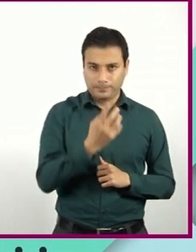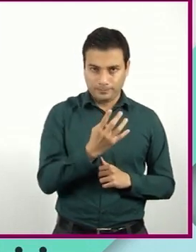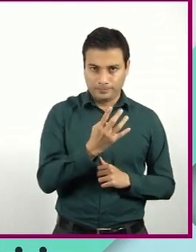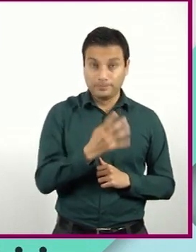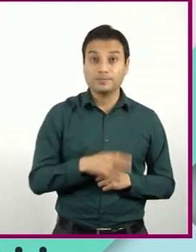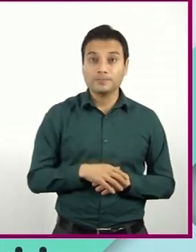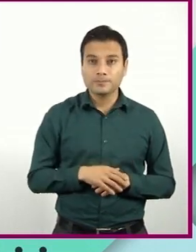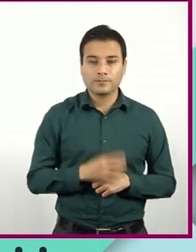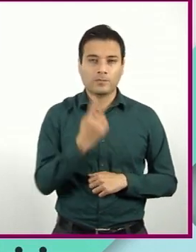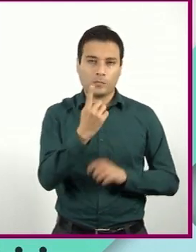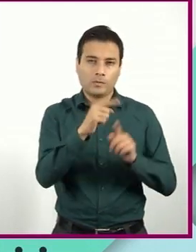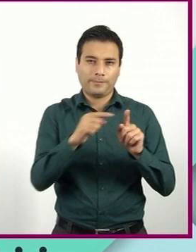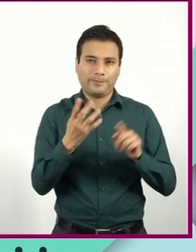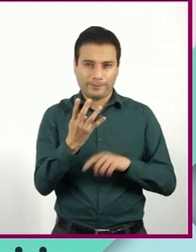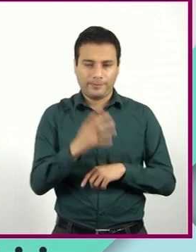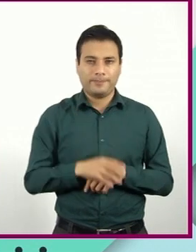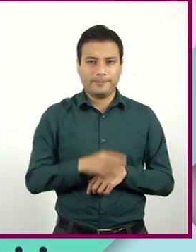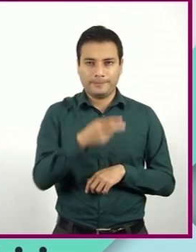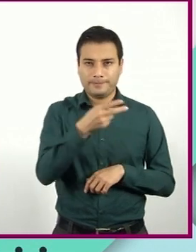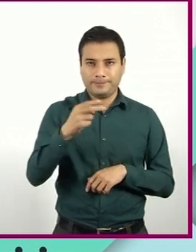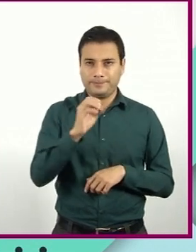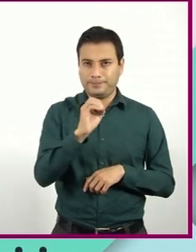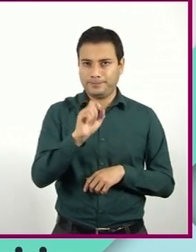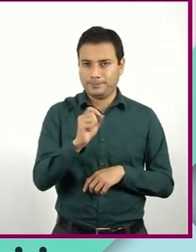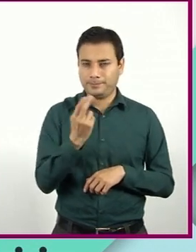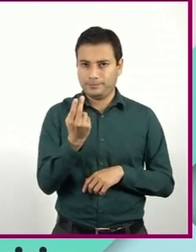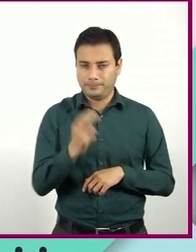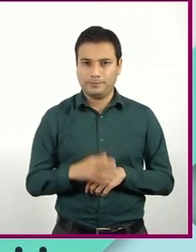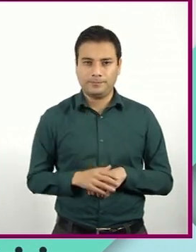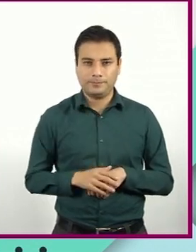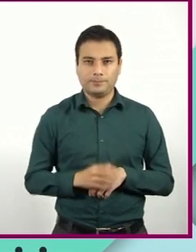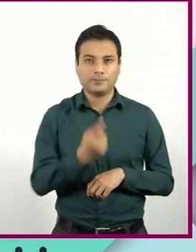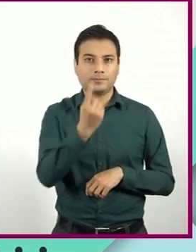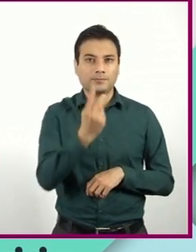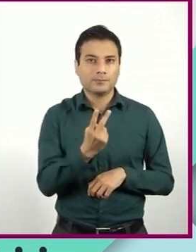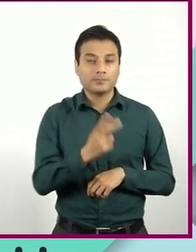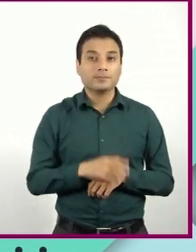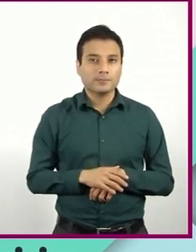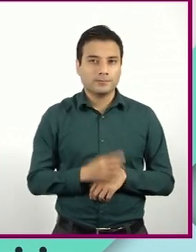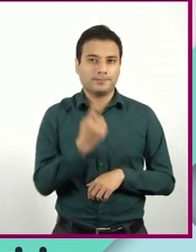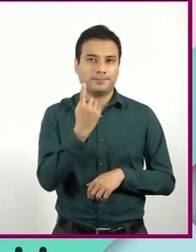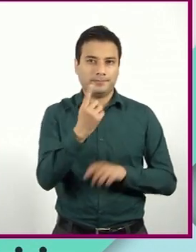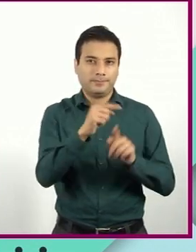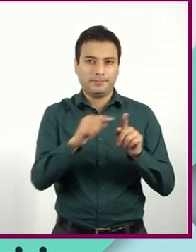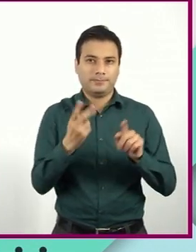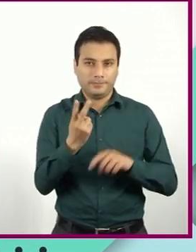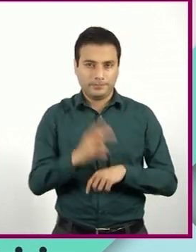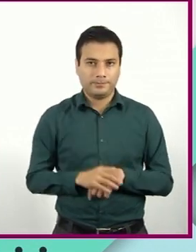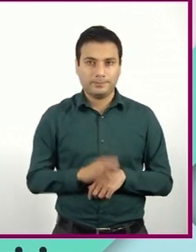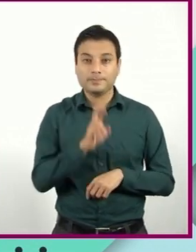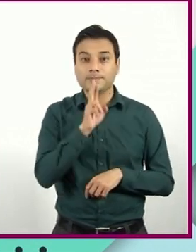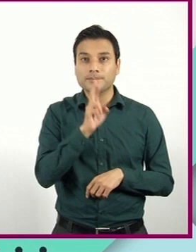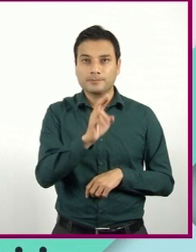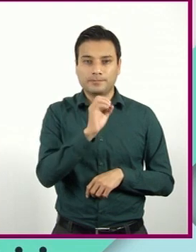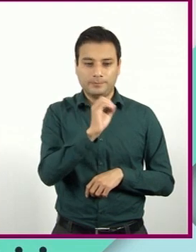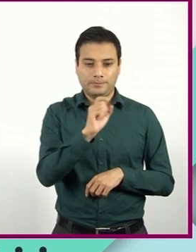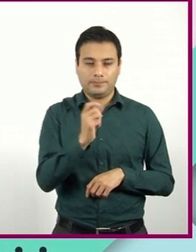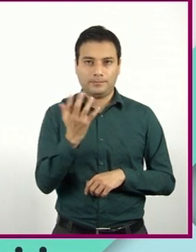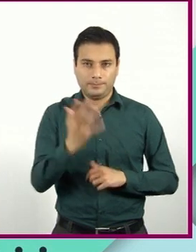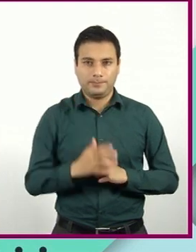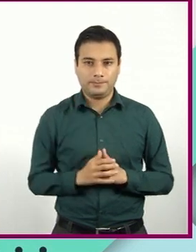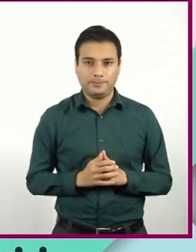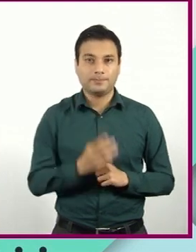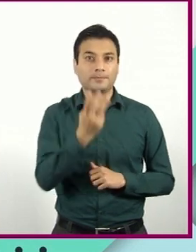es igual a 0.25. En el caso de 1/2, 1 entre 2 es igual a 0.5. Y